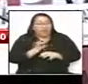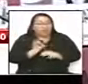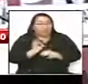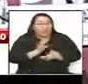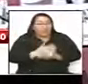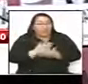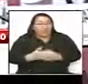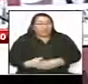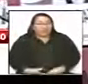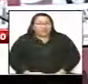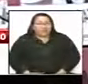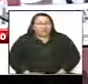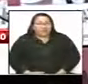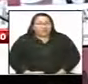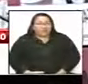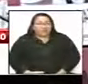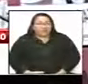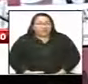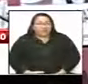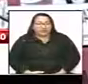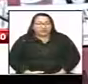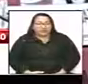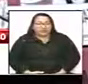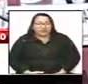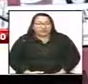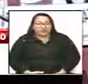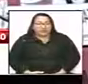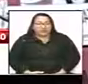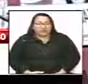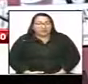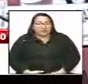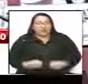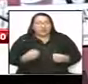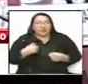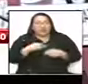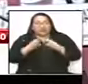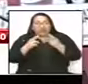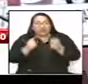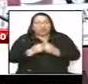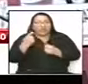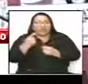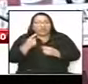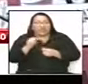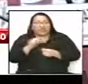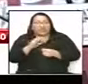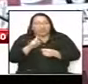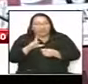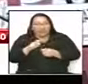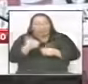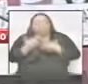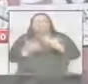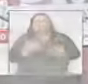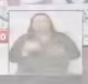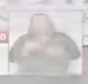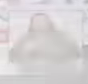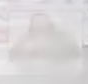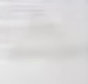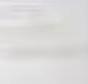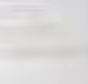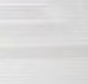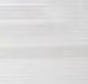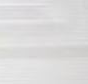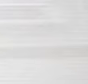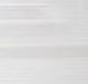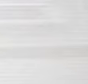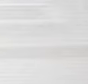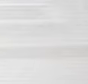viernes de lo que fue este informe sobre los riesgos que afronta la línea 1 del Metro de Lima y las acciones de prevención que se realizarán. Para